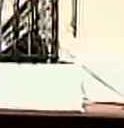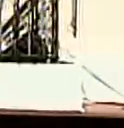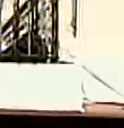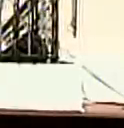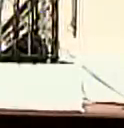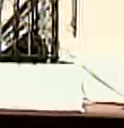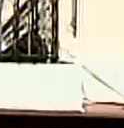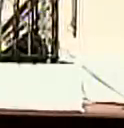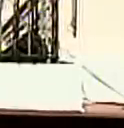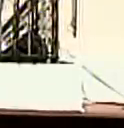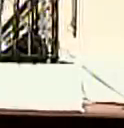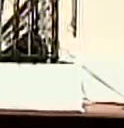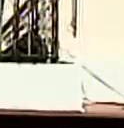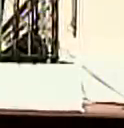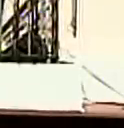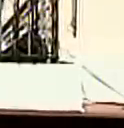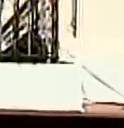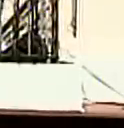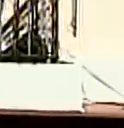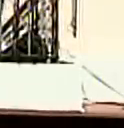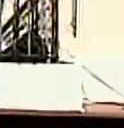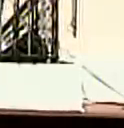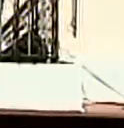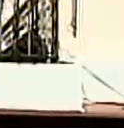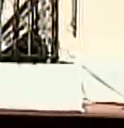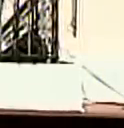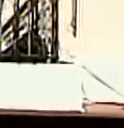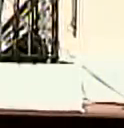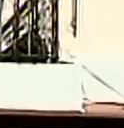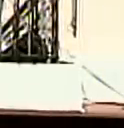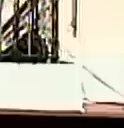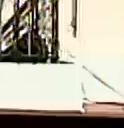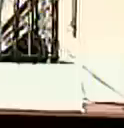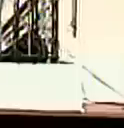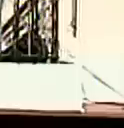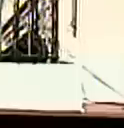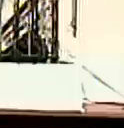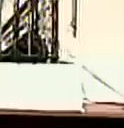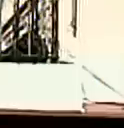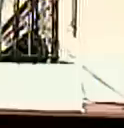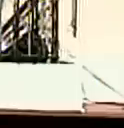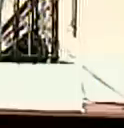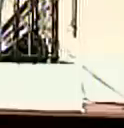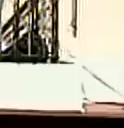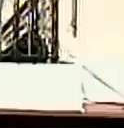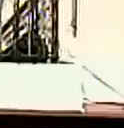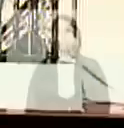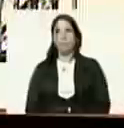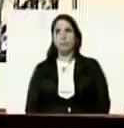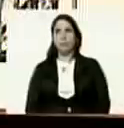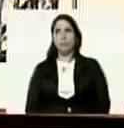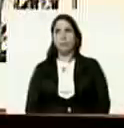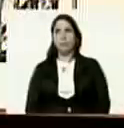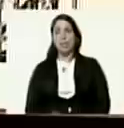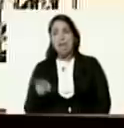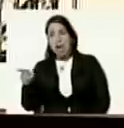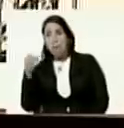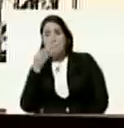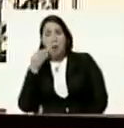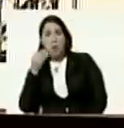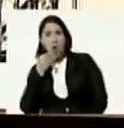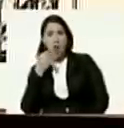este bobolongo servil, son los instrumentos en contra de la patria.